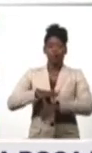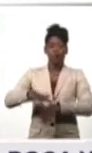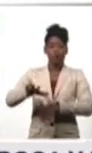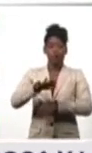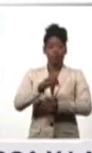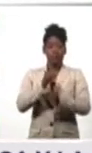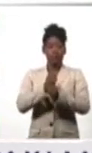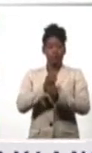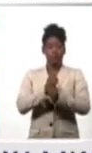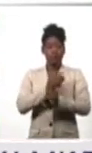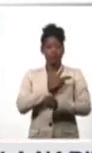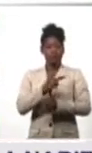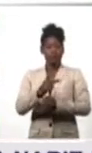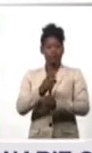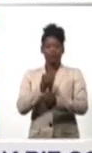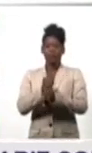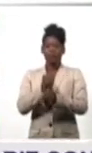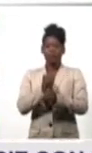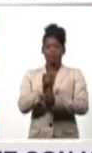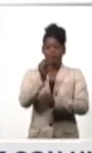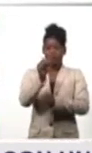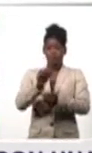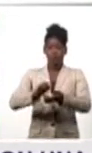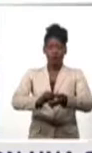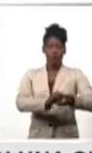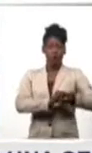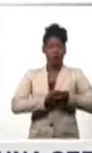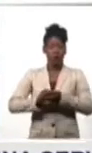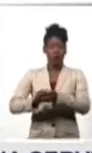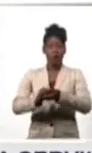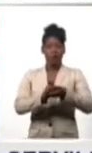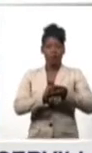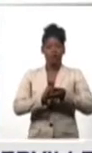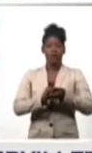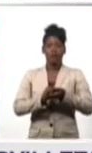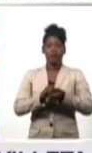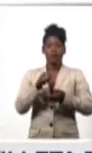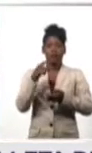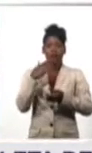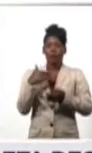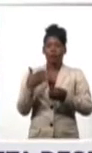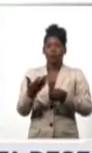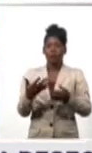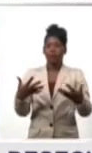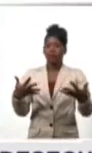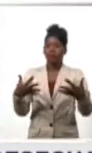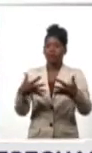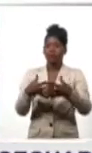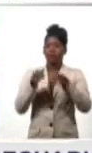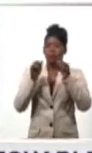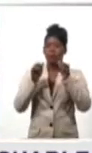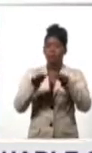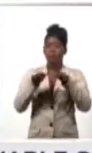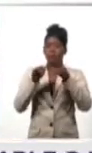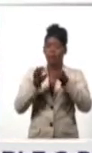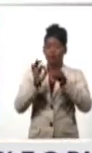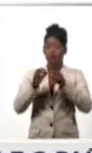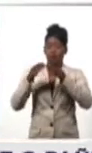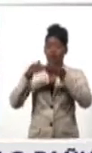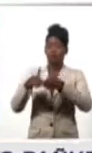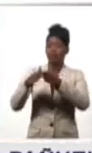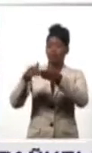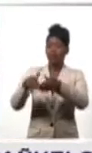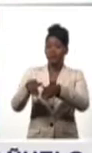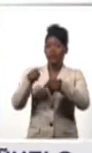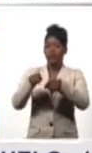máster Ernesto Palacio Verdecia en la protección y manejo de los recursos naturales del Parque Nacional Desembarco del Granma, Patrimonio de